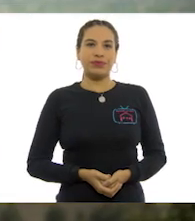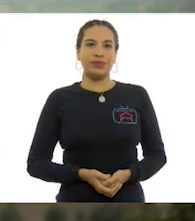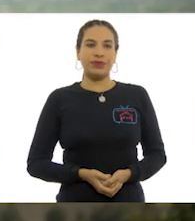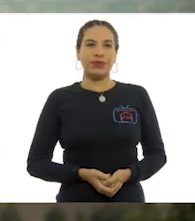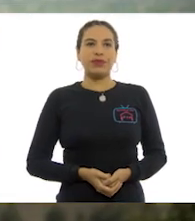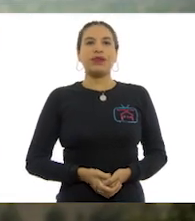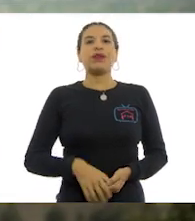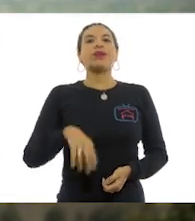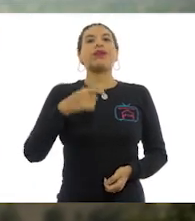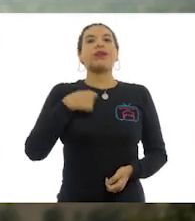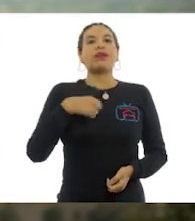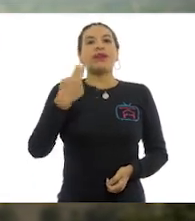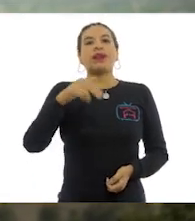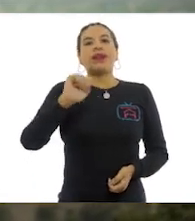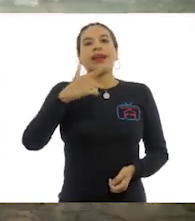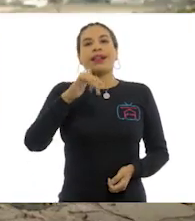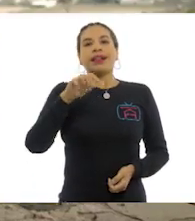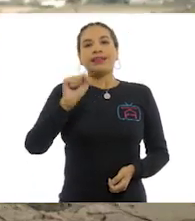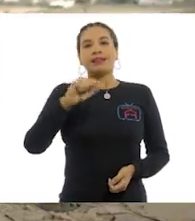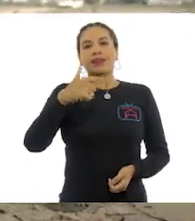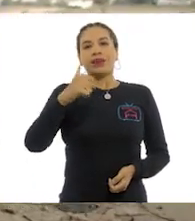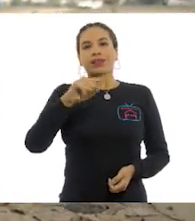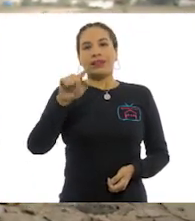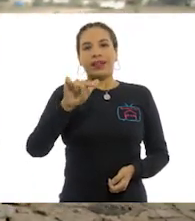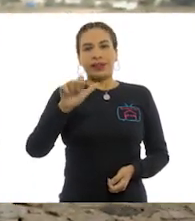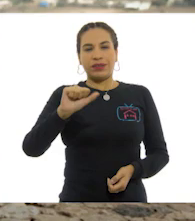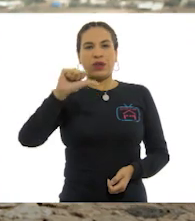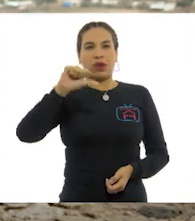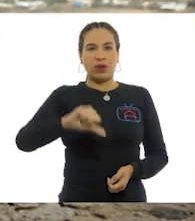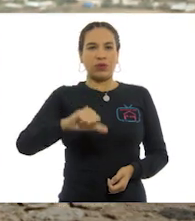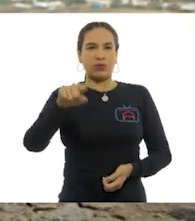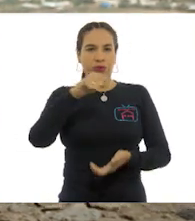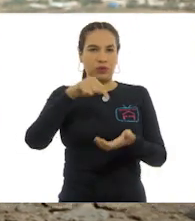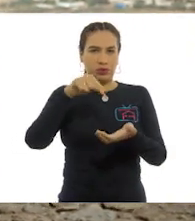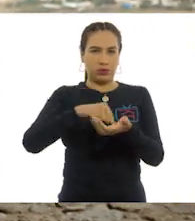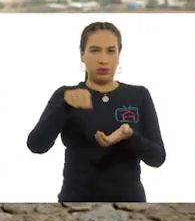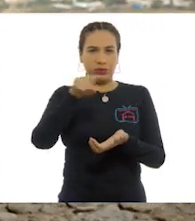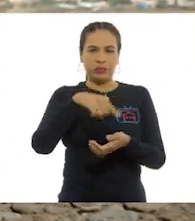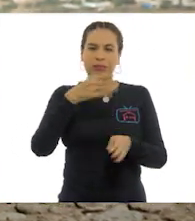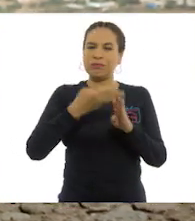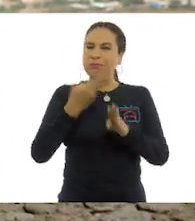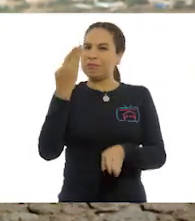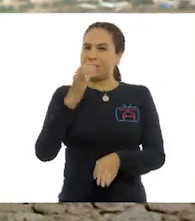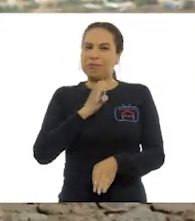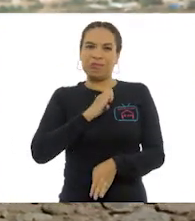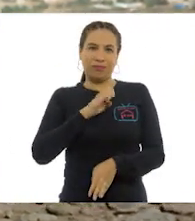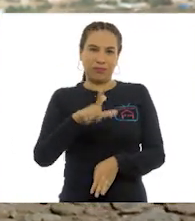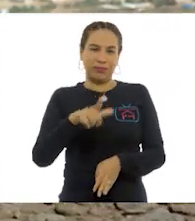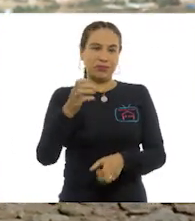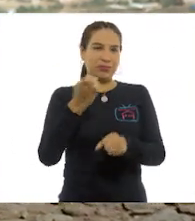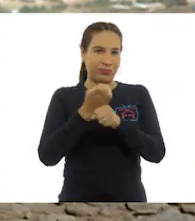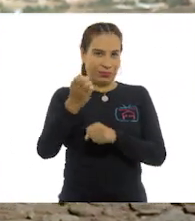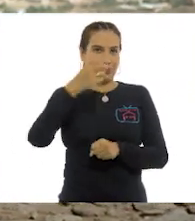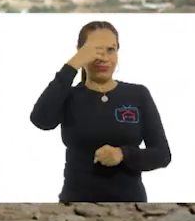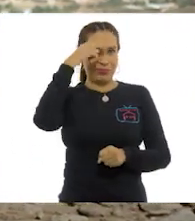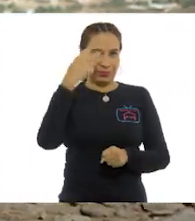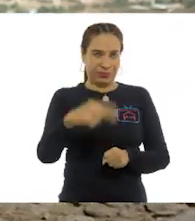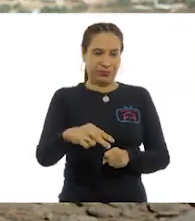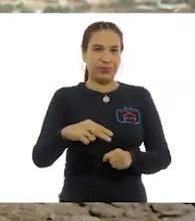¿Qué tal? Soy Ángeles González Gamio. Hoy nos encontramos en un lugar muy especial del Estado de